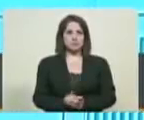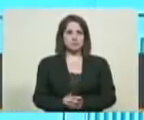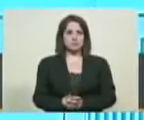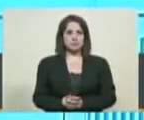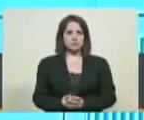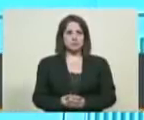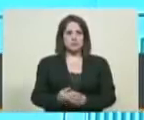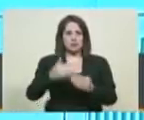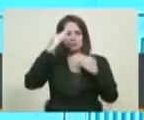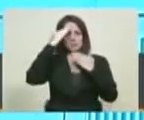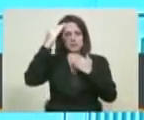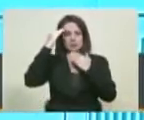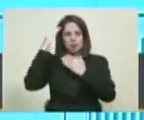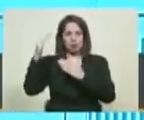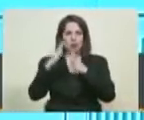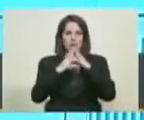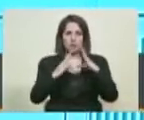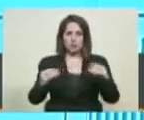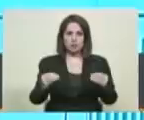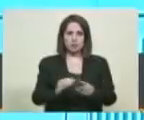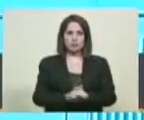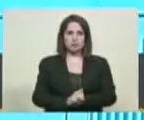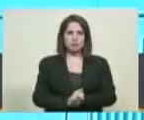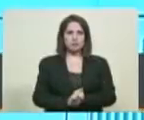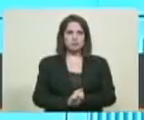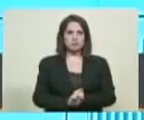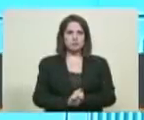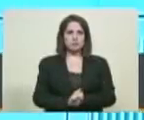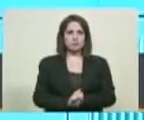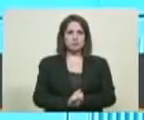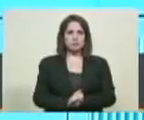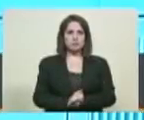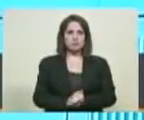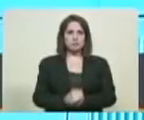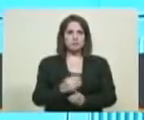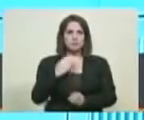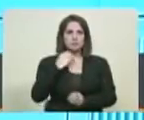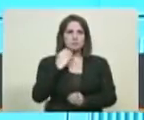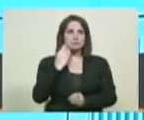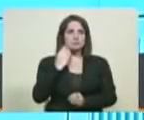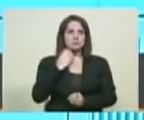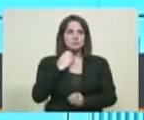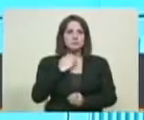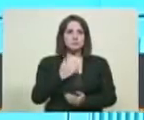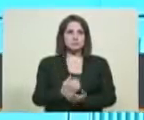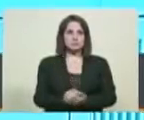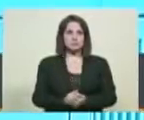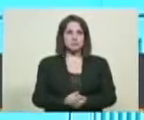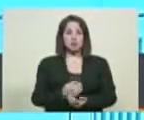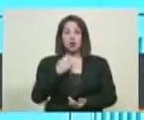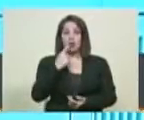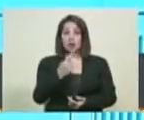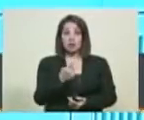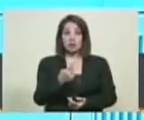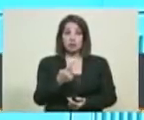mis saludos a todos, compañeros y compañeras. Bueno, lo que acaba de decir,